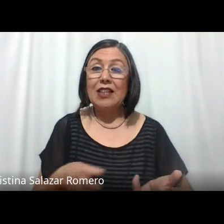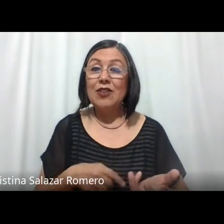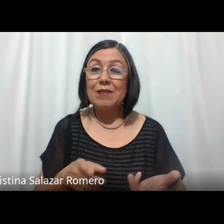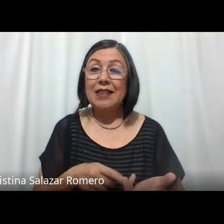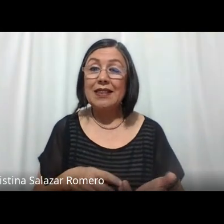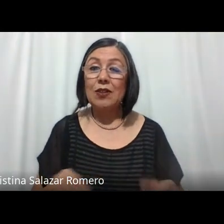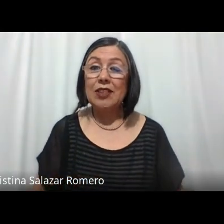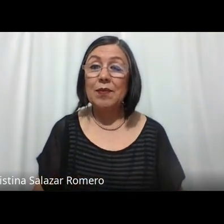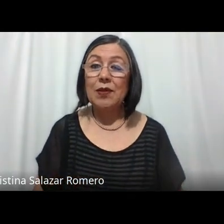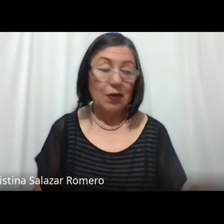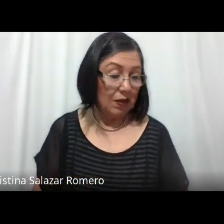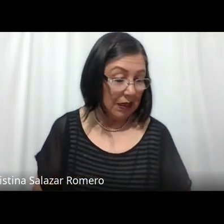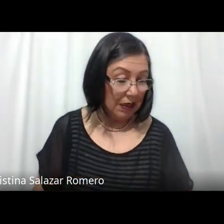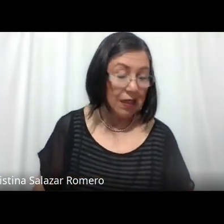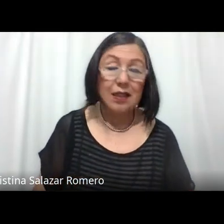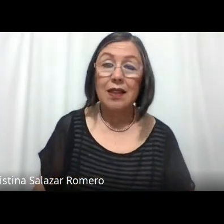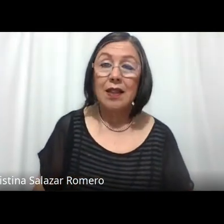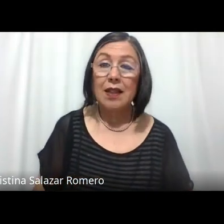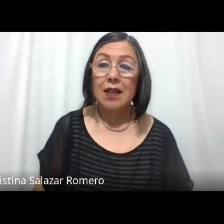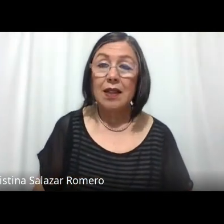¿A qué nos remite este concepto?